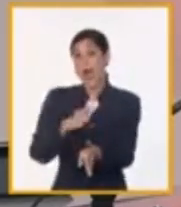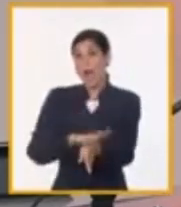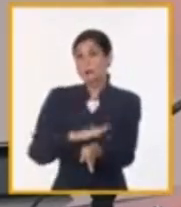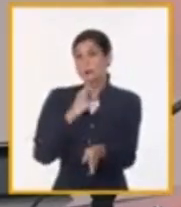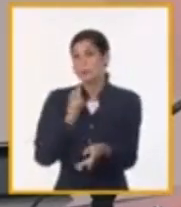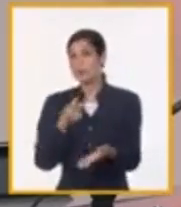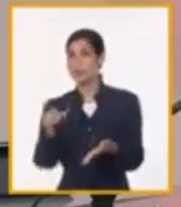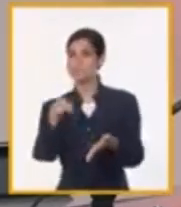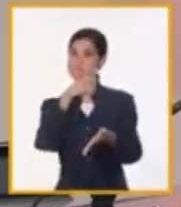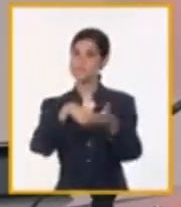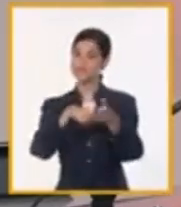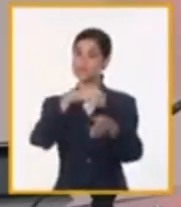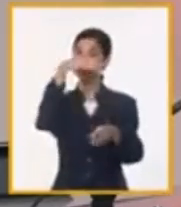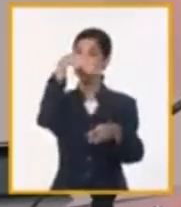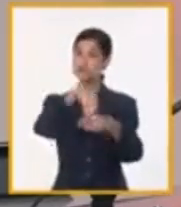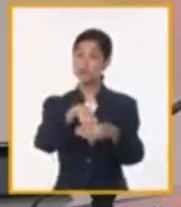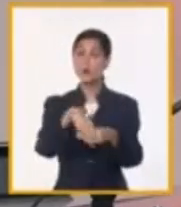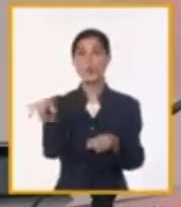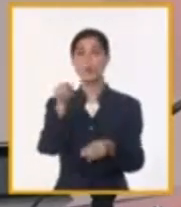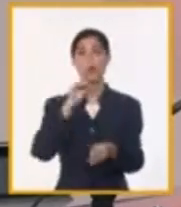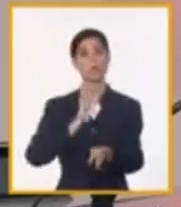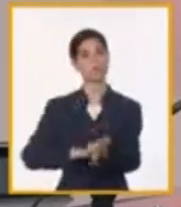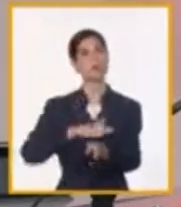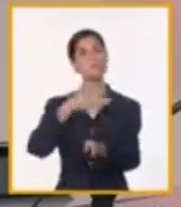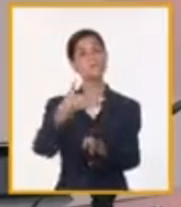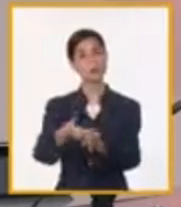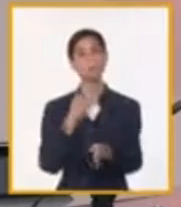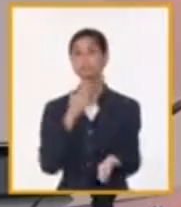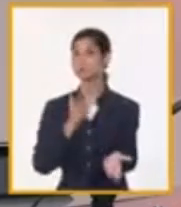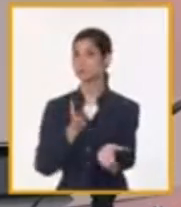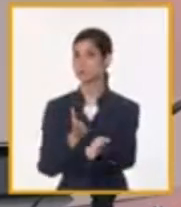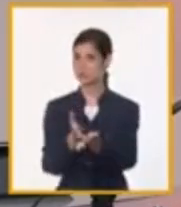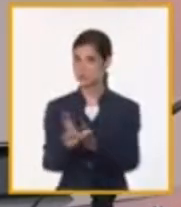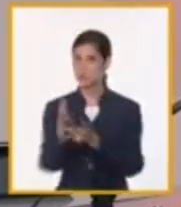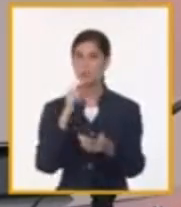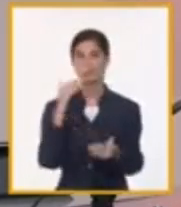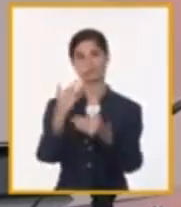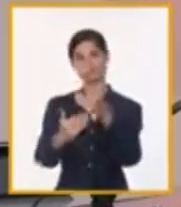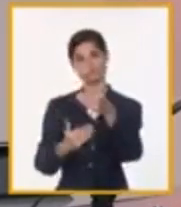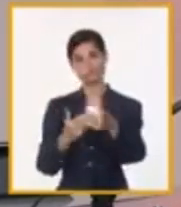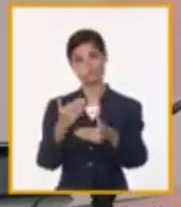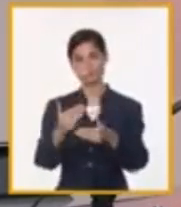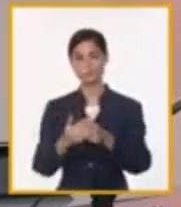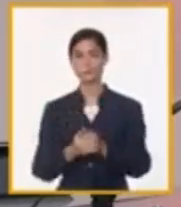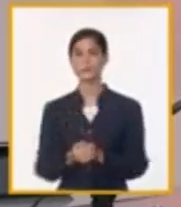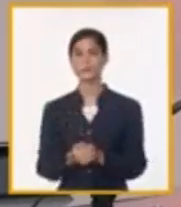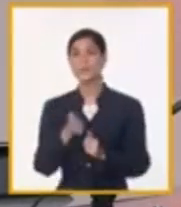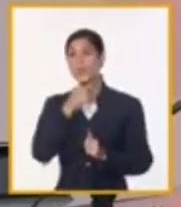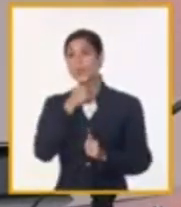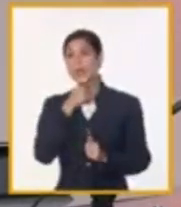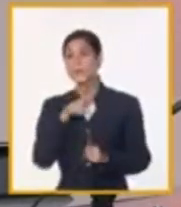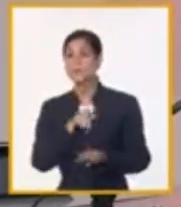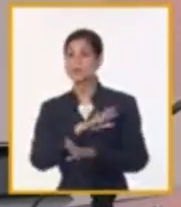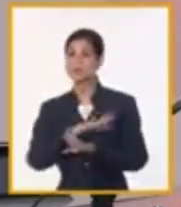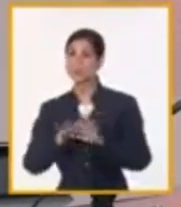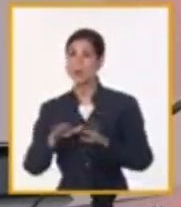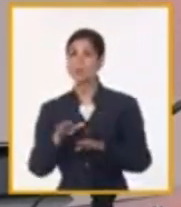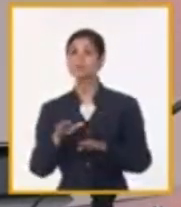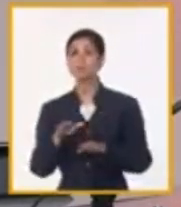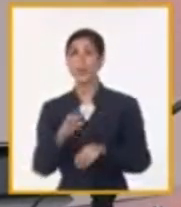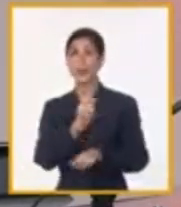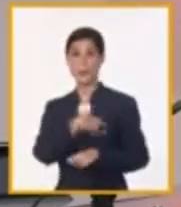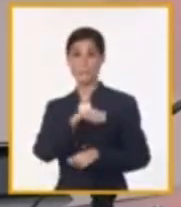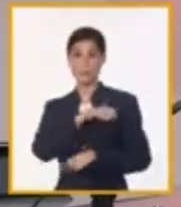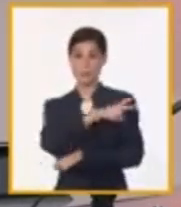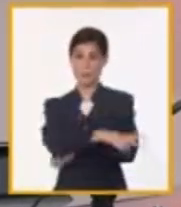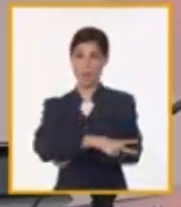electoral en ese país sudamericano recientemente la salida hacia España de el candidato de